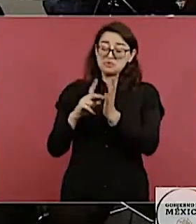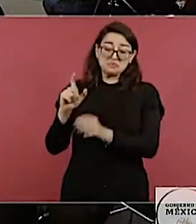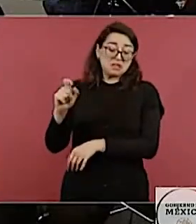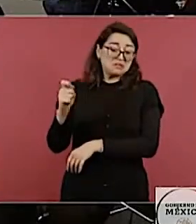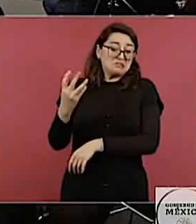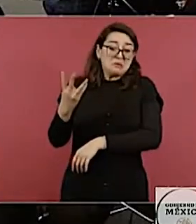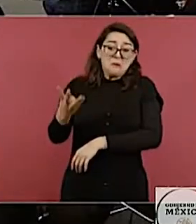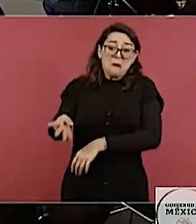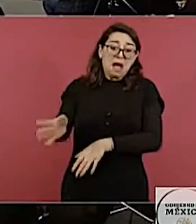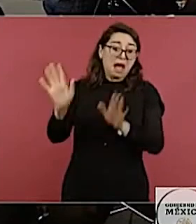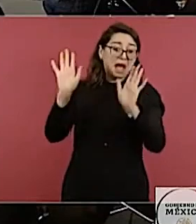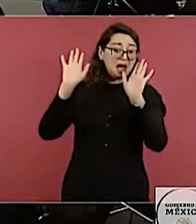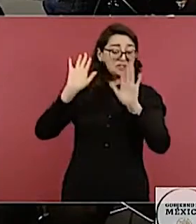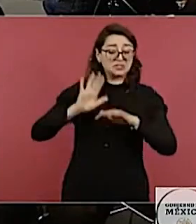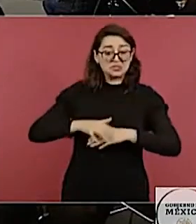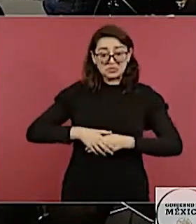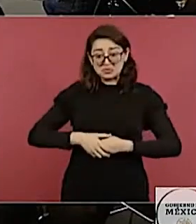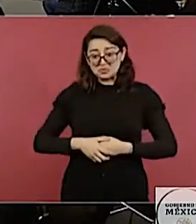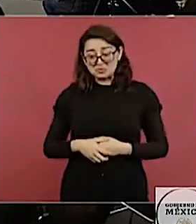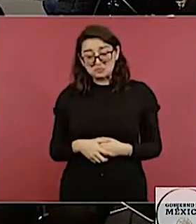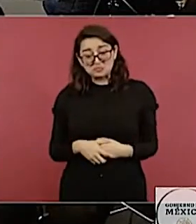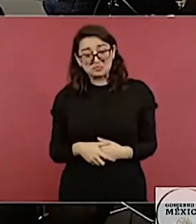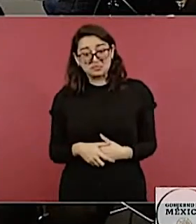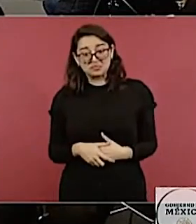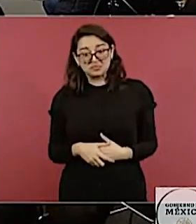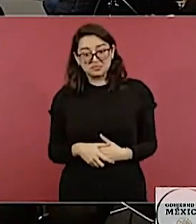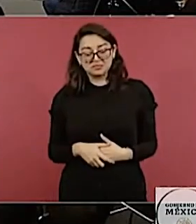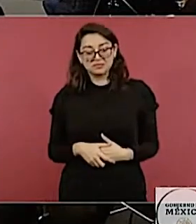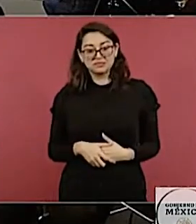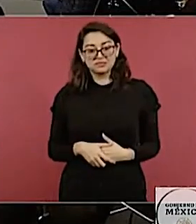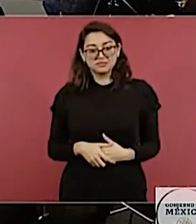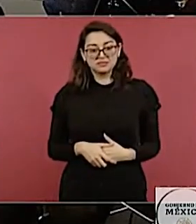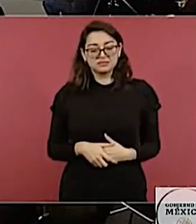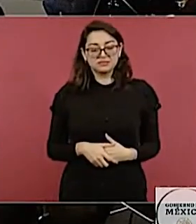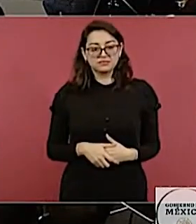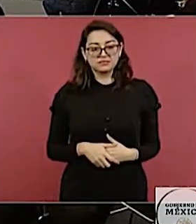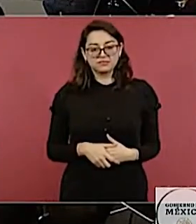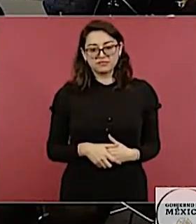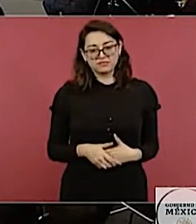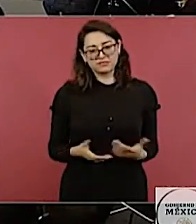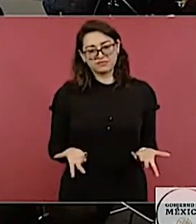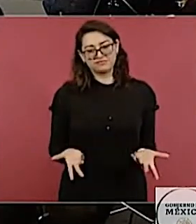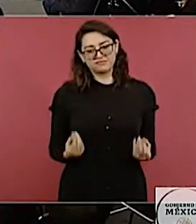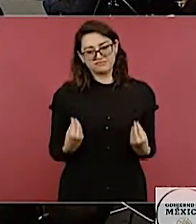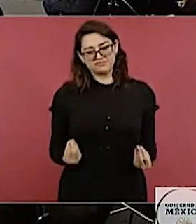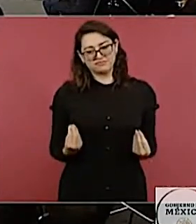próximo Ahí está miren miren